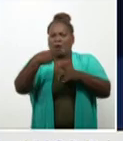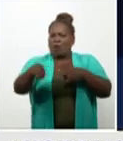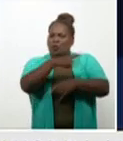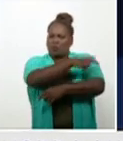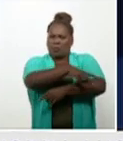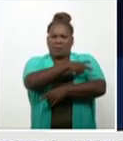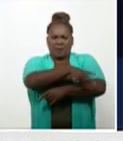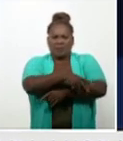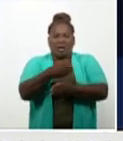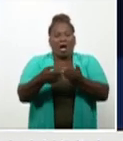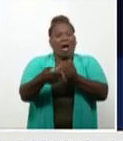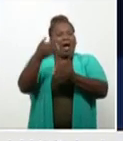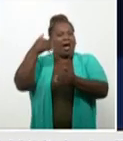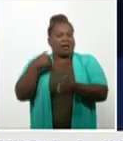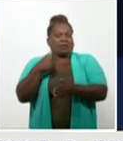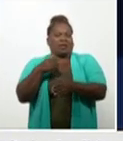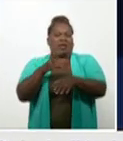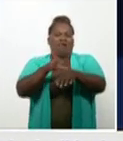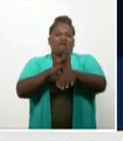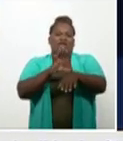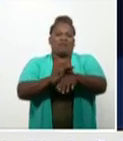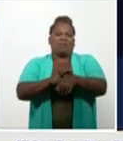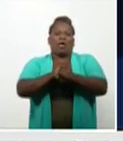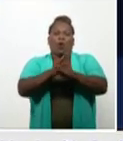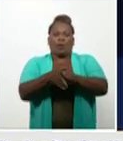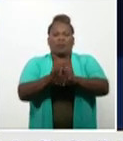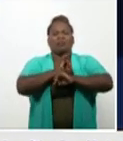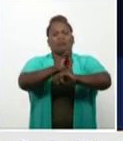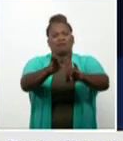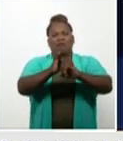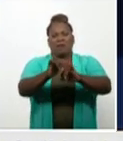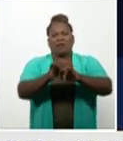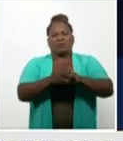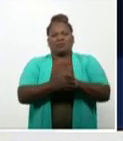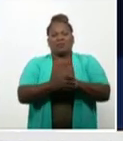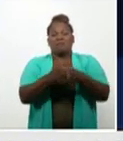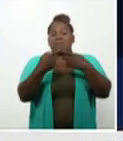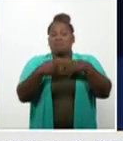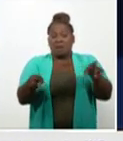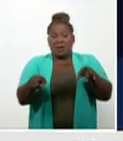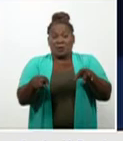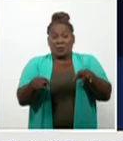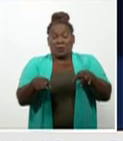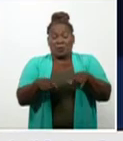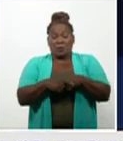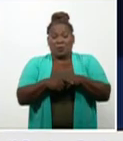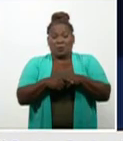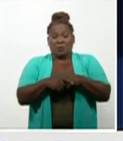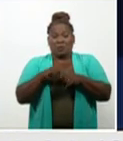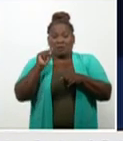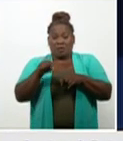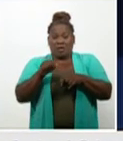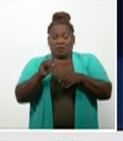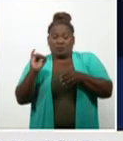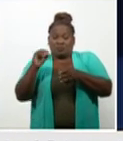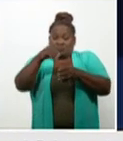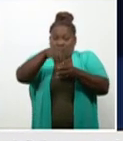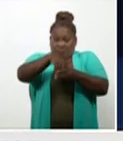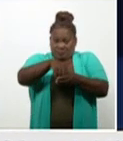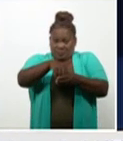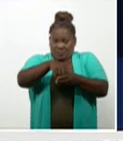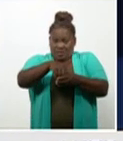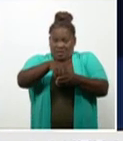desde antes de la COVID, como también lo hemos informado aquí. Pero bueno, esto que está incorporado por la